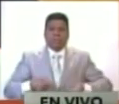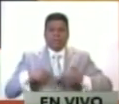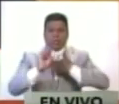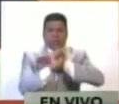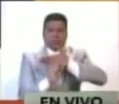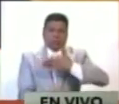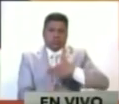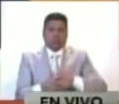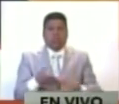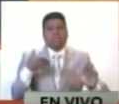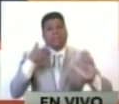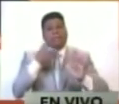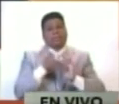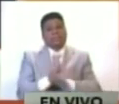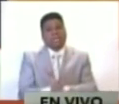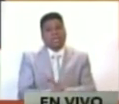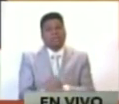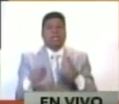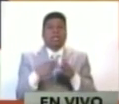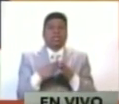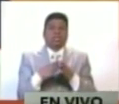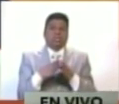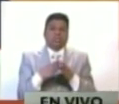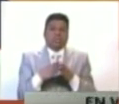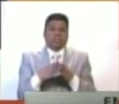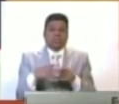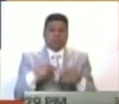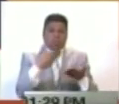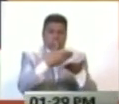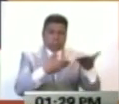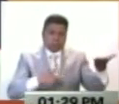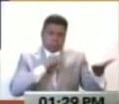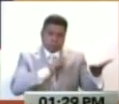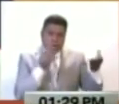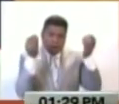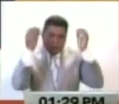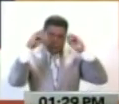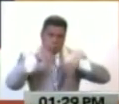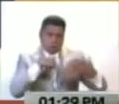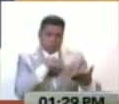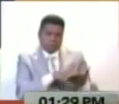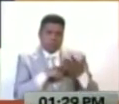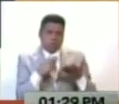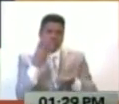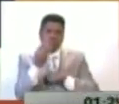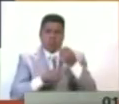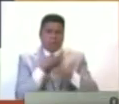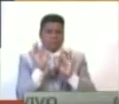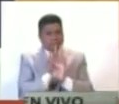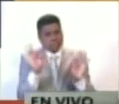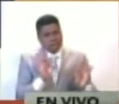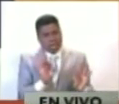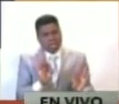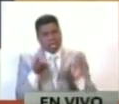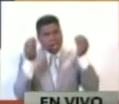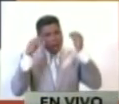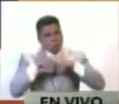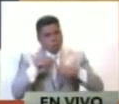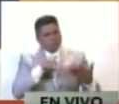lo que está ocurriendo es la violación de sus tratados constitutivos. La posición de Venezuela es el